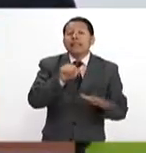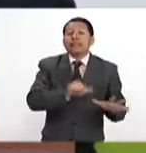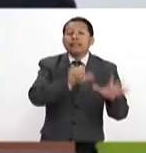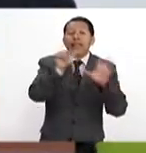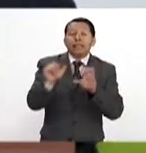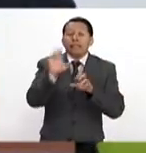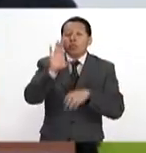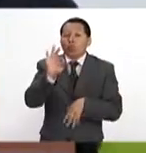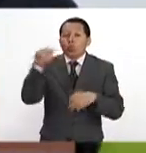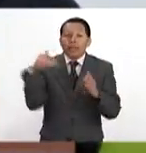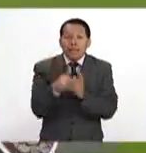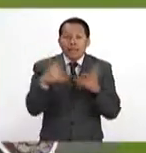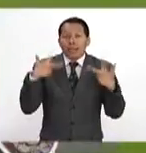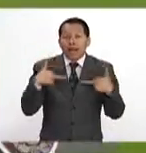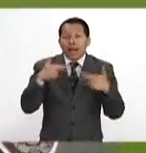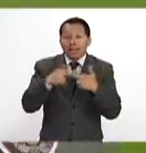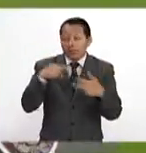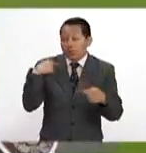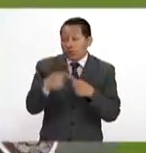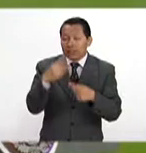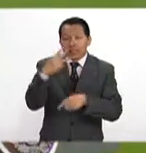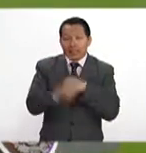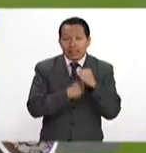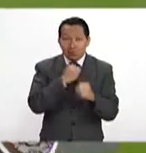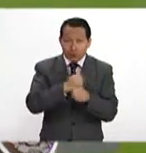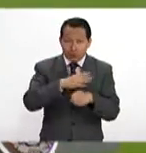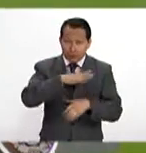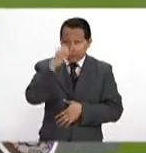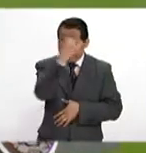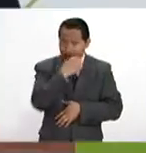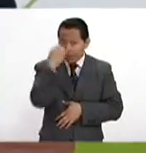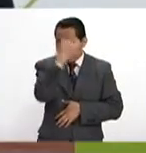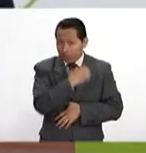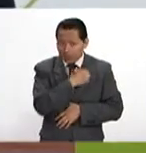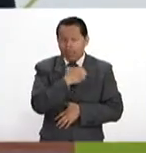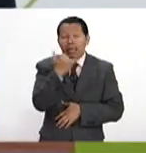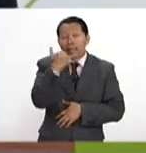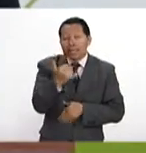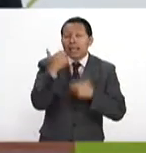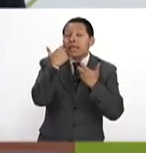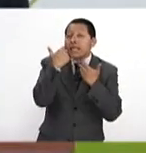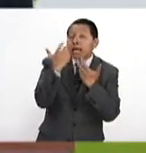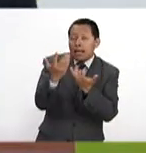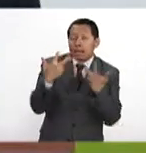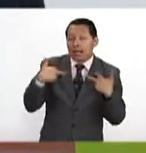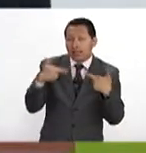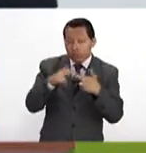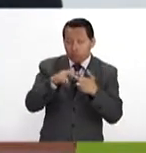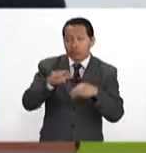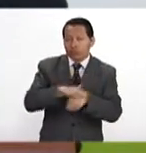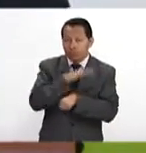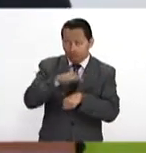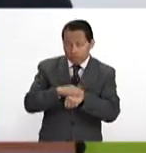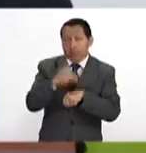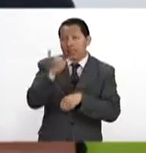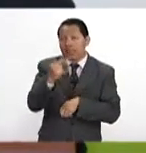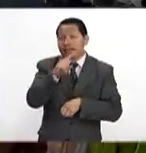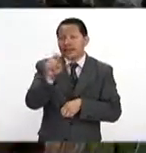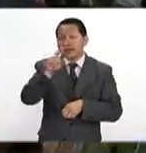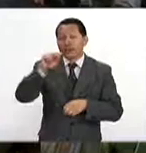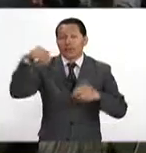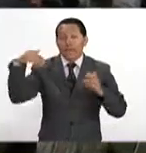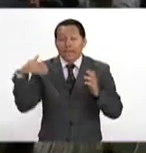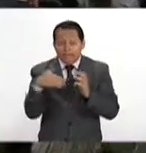640,000 maestros en 3 años han sido evaluados de aquellos que son aspirantes a profesores. Y